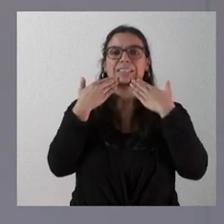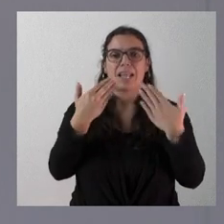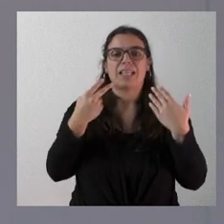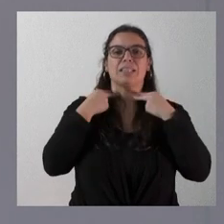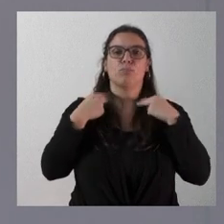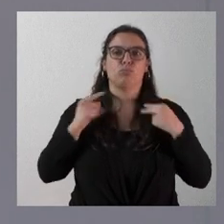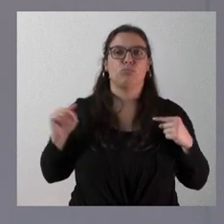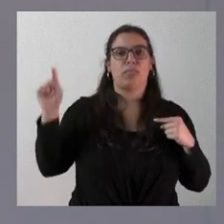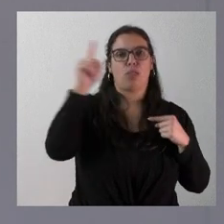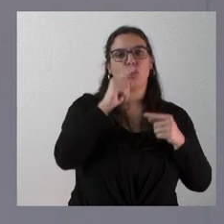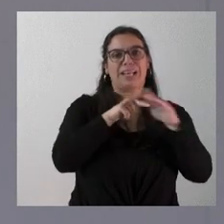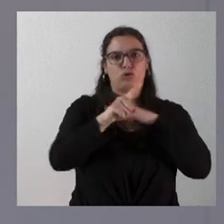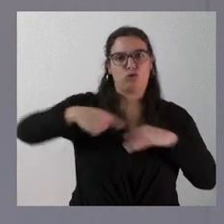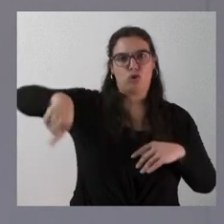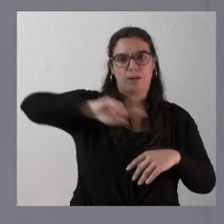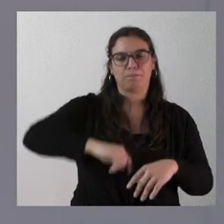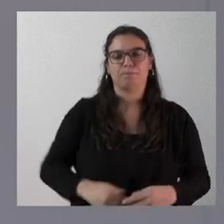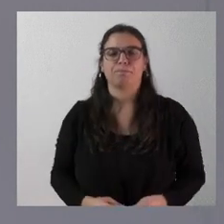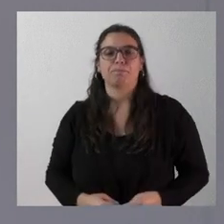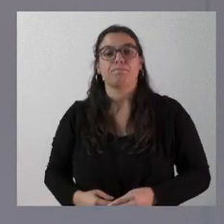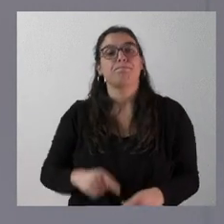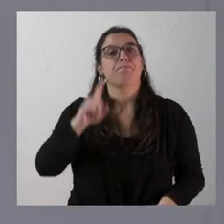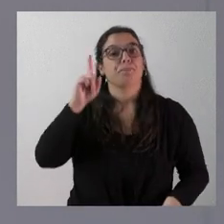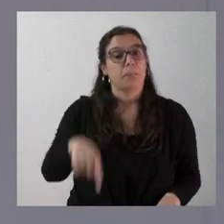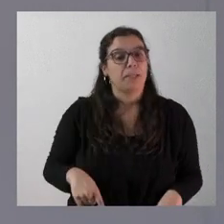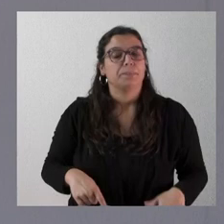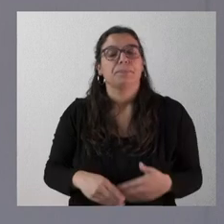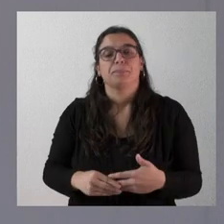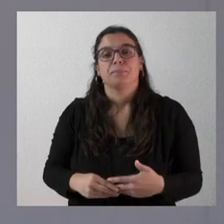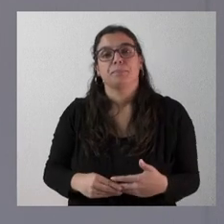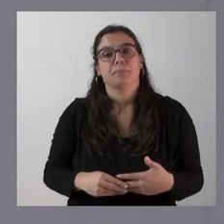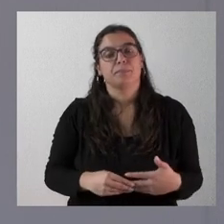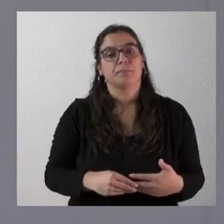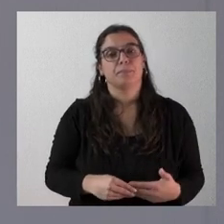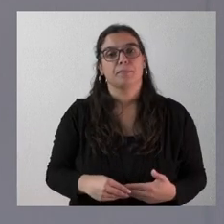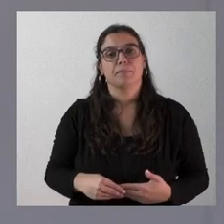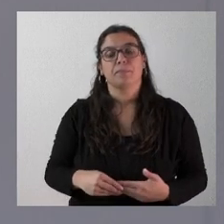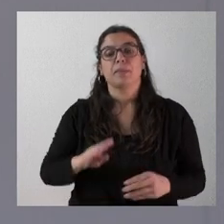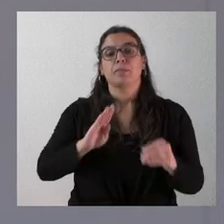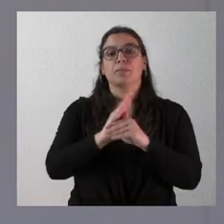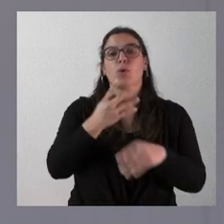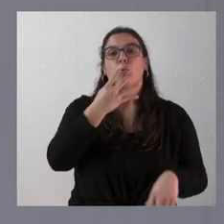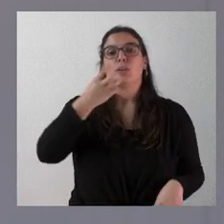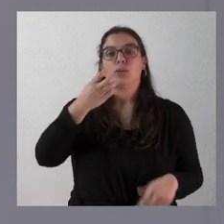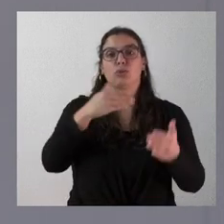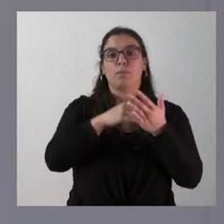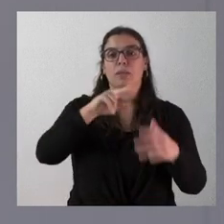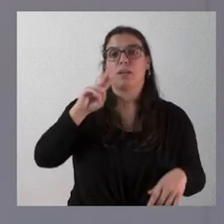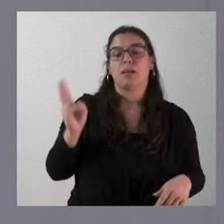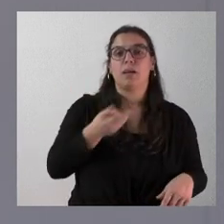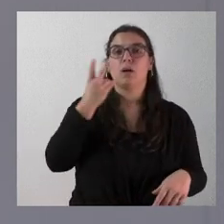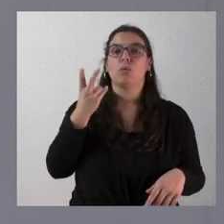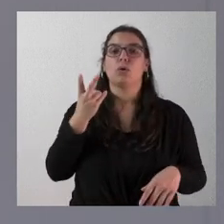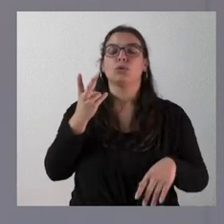corporaciones locales en el mismo orden de cosas en este sentido se destinan 400.000 euros para la rotación